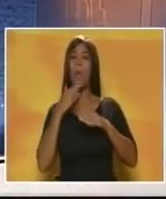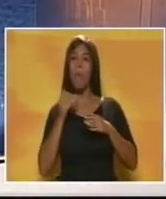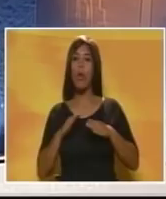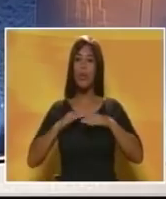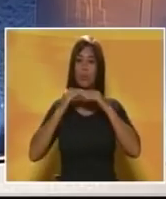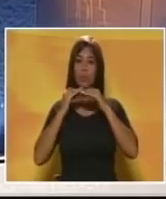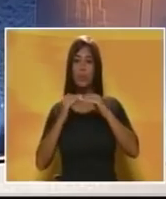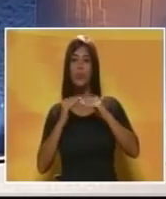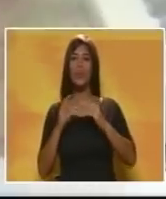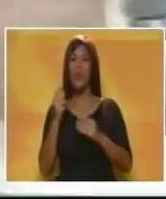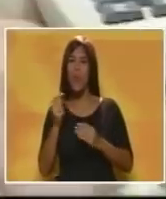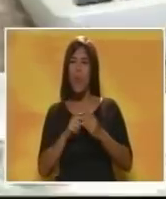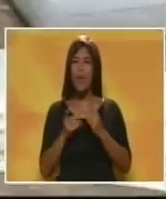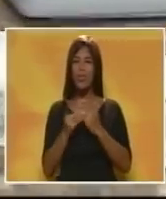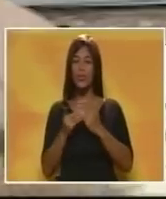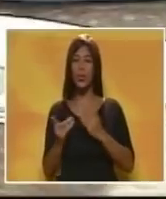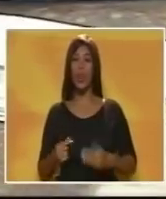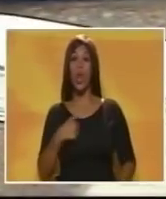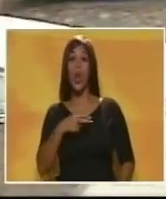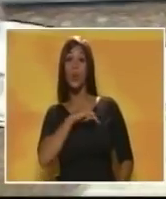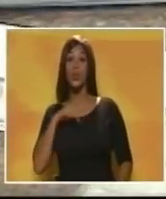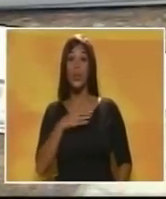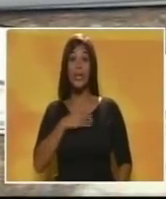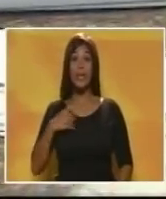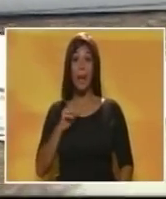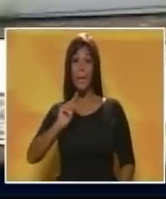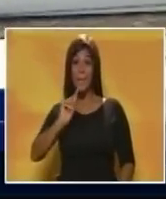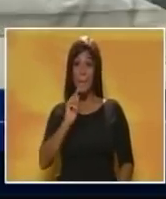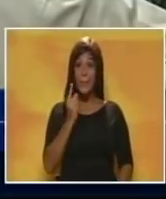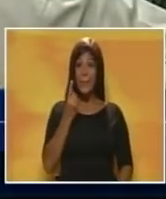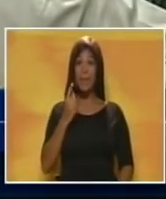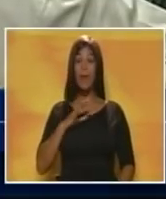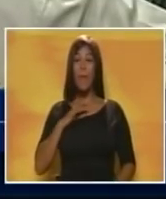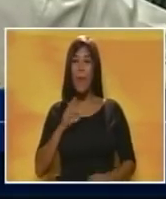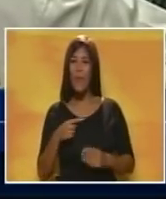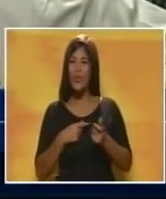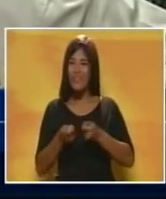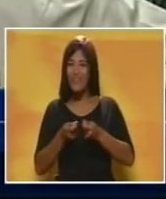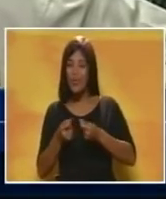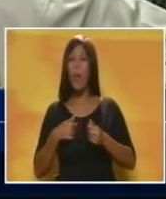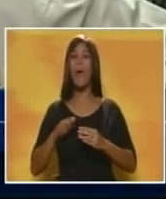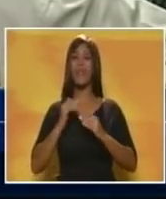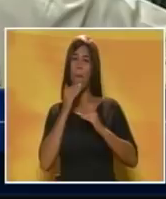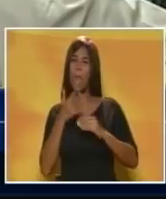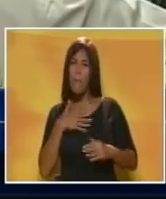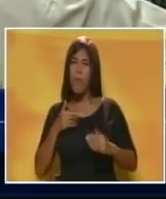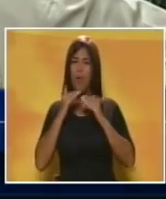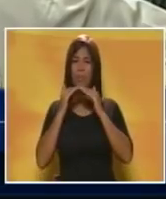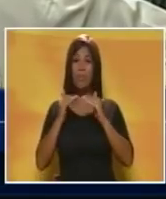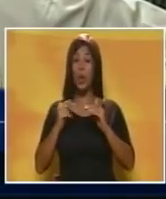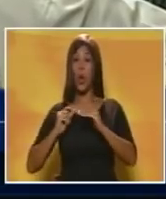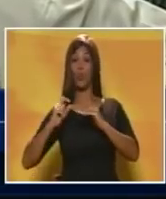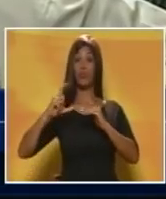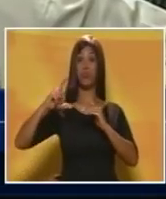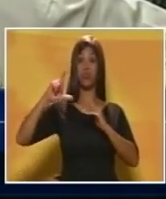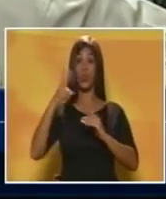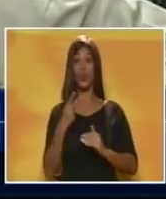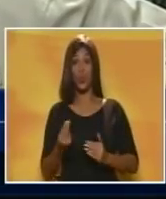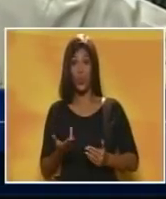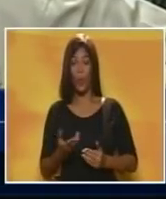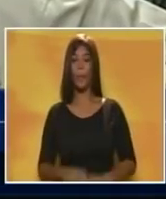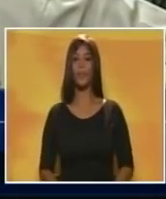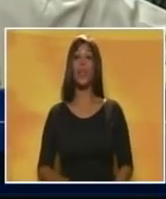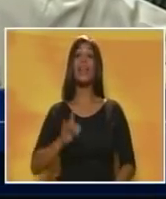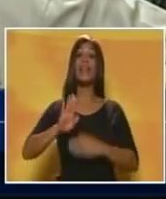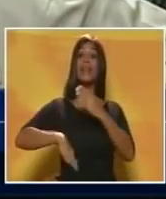de la divisa. Nosotros queremos primero que la tasa de cambio se estabilice, que no siga aumentando de una manera irracional y